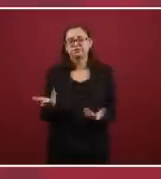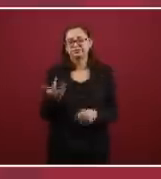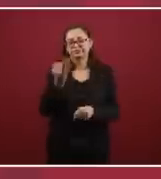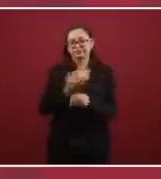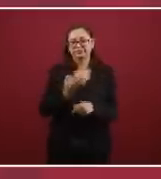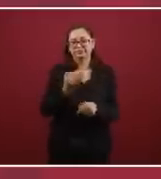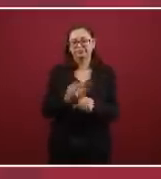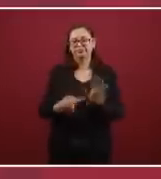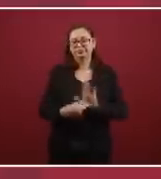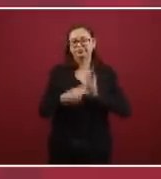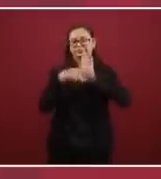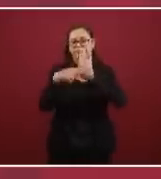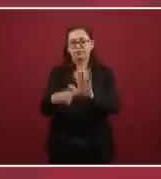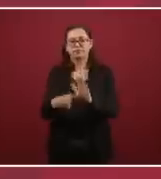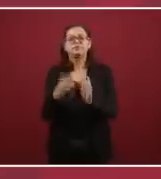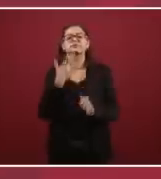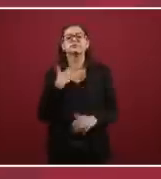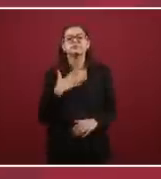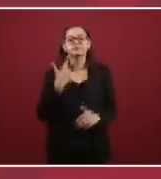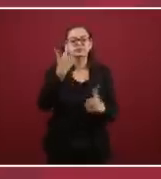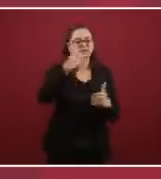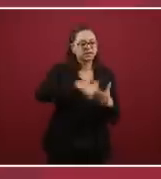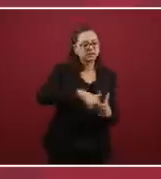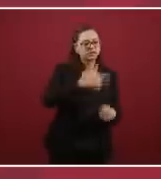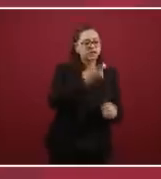precios de los combustibles.